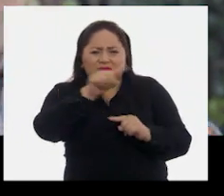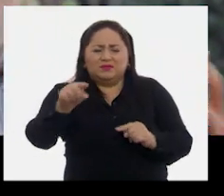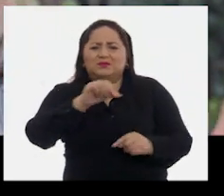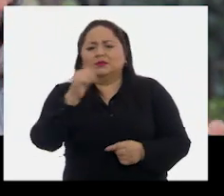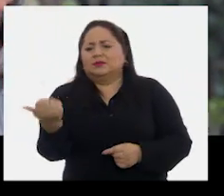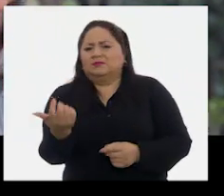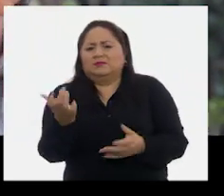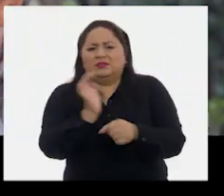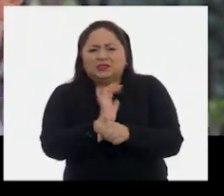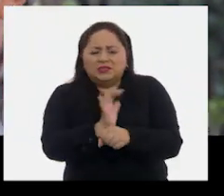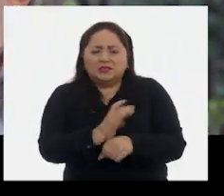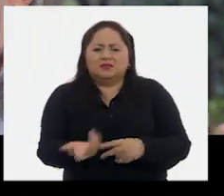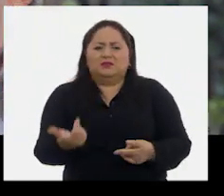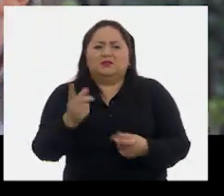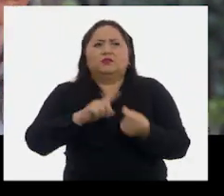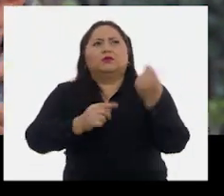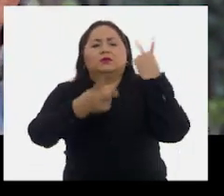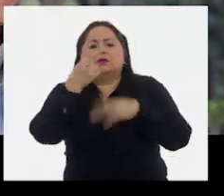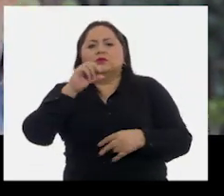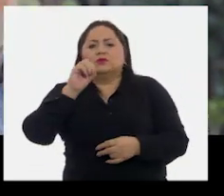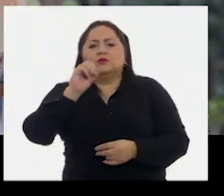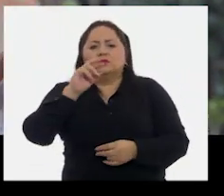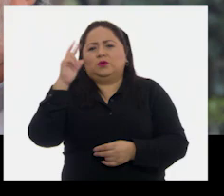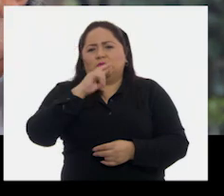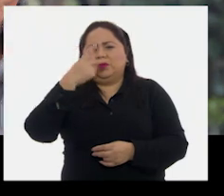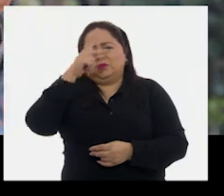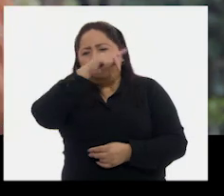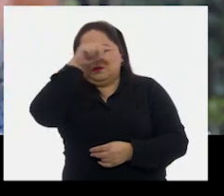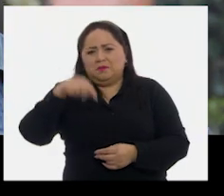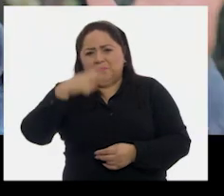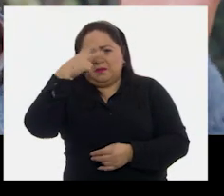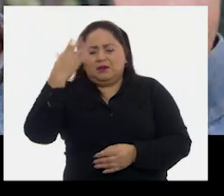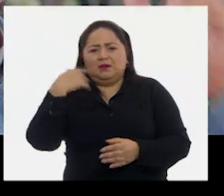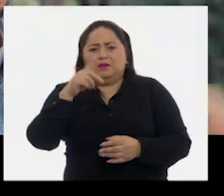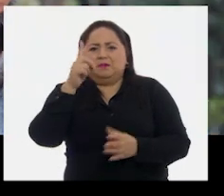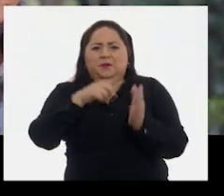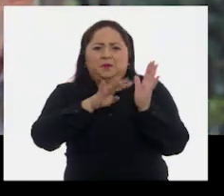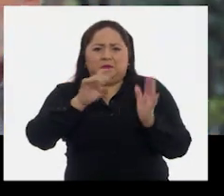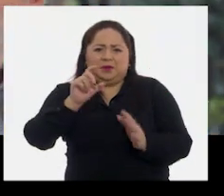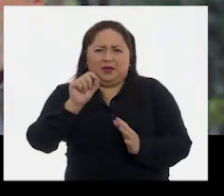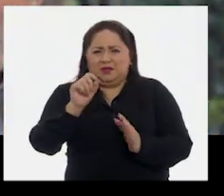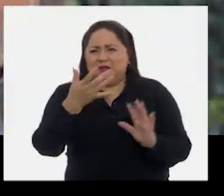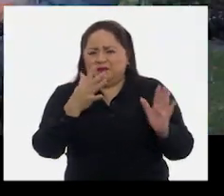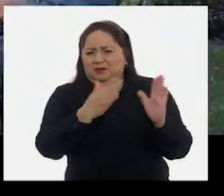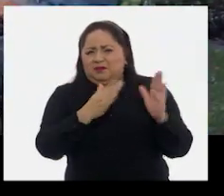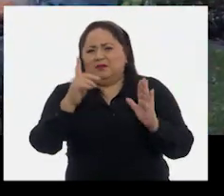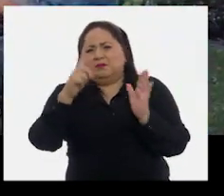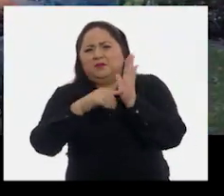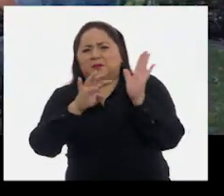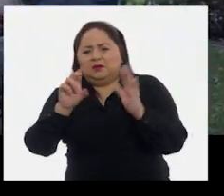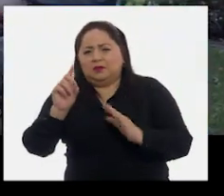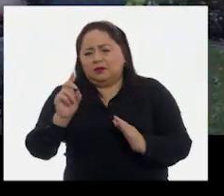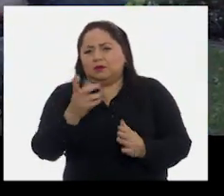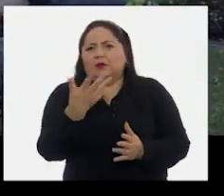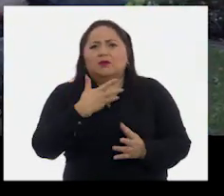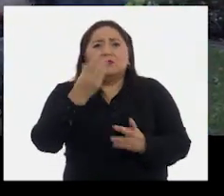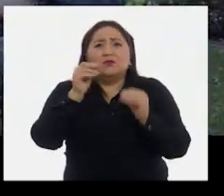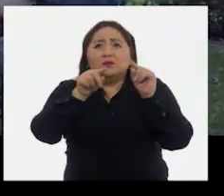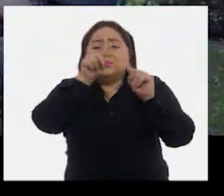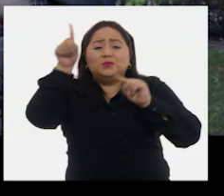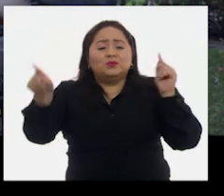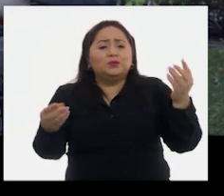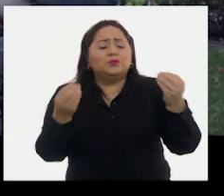Cineasta soviético que llega a México a finales de los años 20, bueno, principios de los años 30, ¿no? Entonces